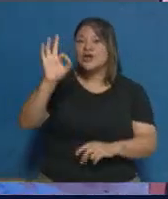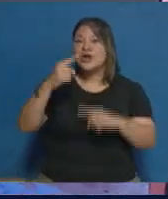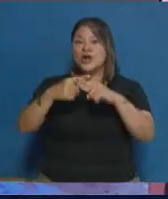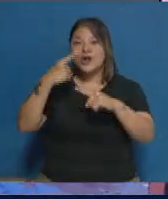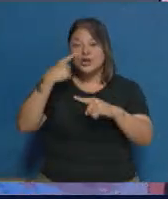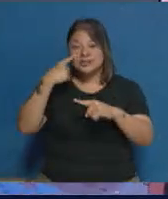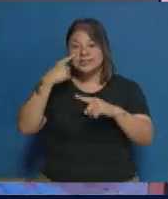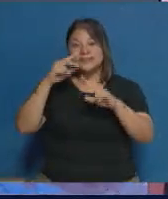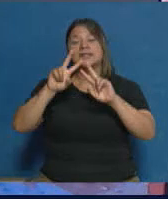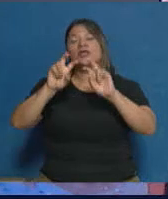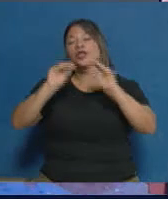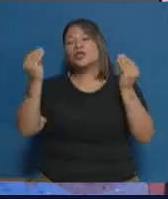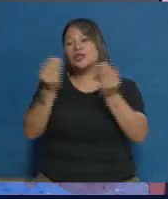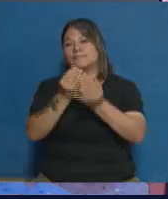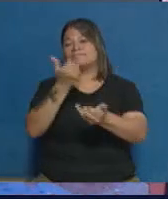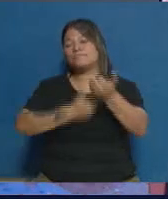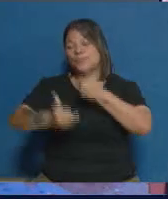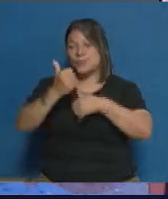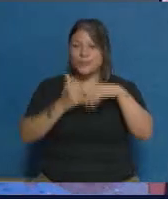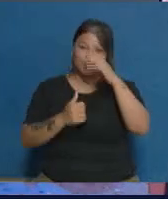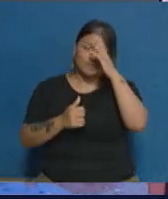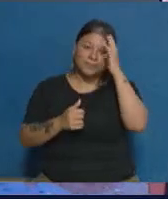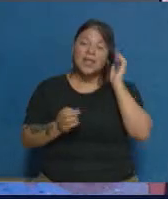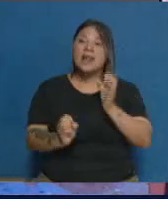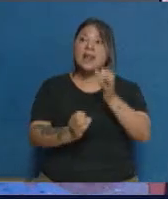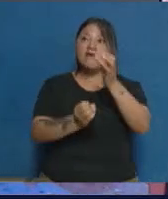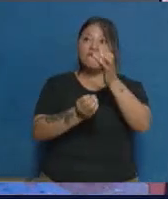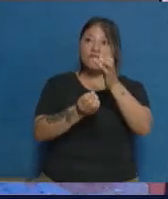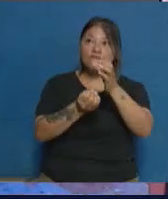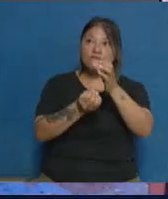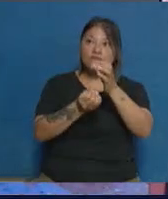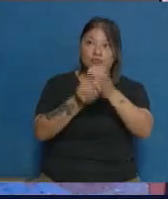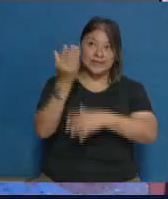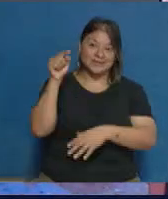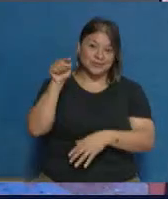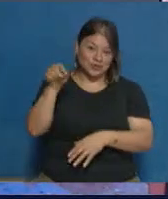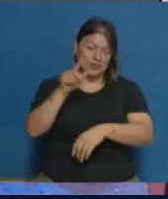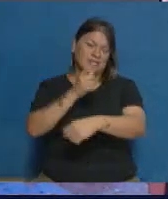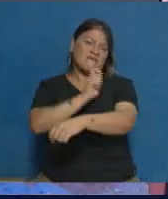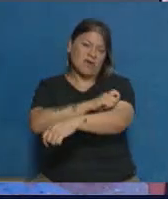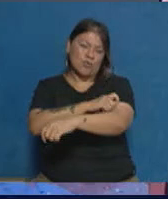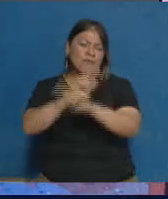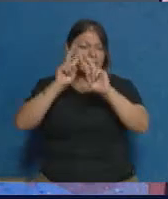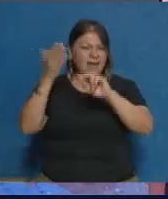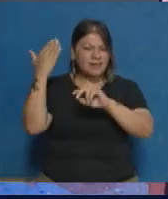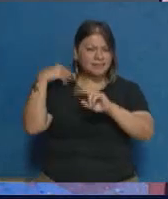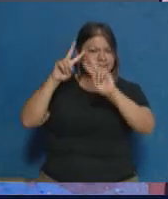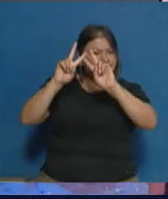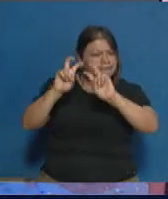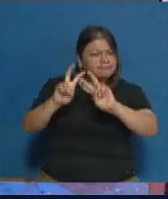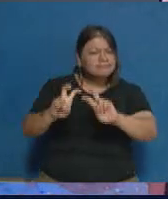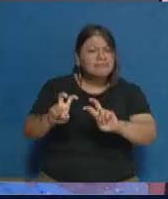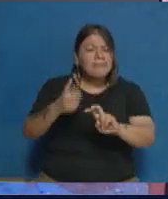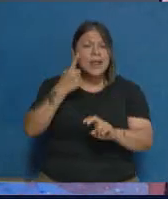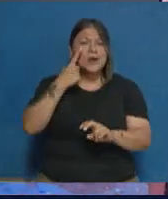tal? Buen día. La Fundación Bunge y Born, que es una fundación que trabaja a nivel nacional, se hizo este estudio para ver cuál es la